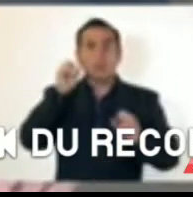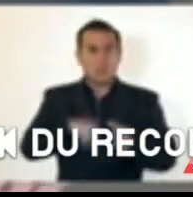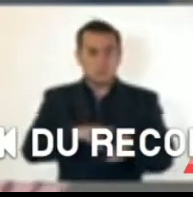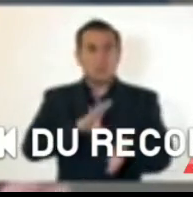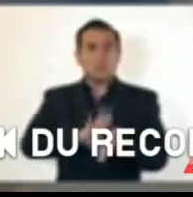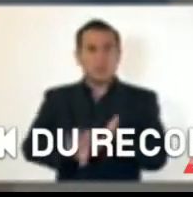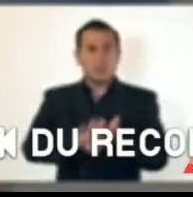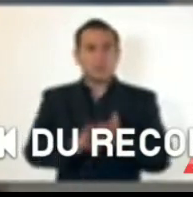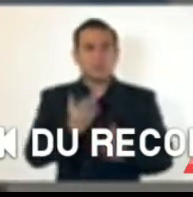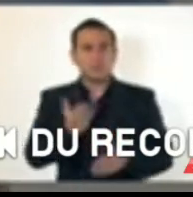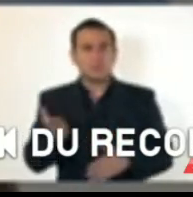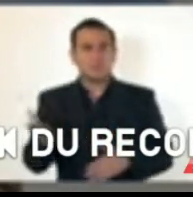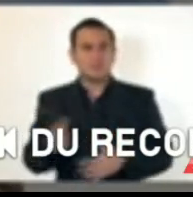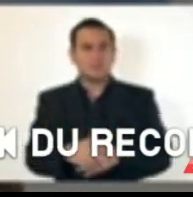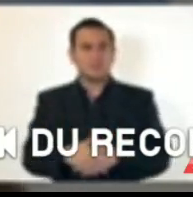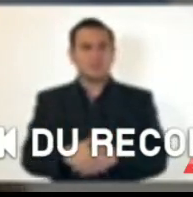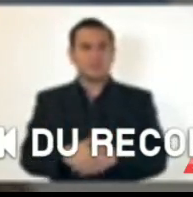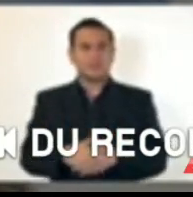sin huevos un rato.